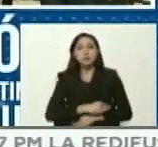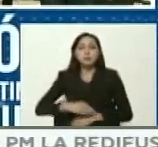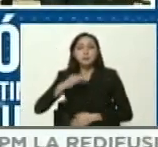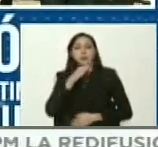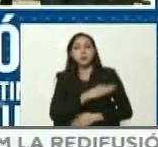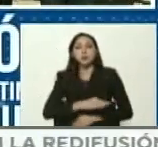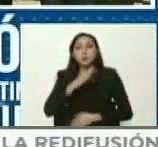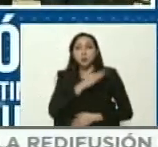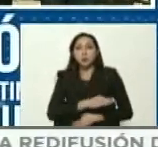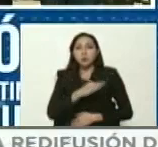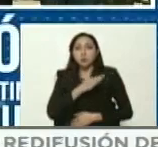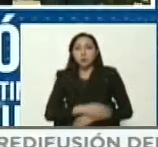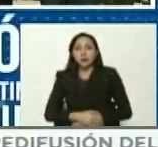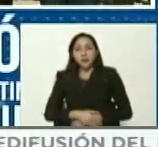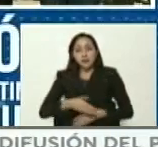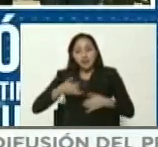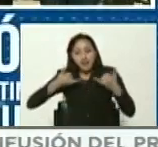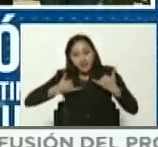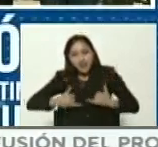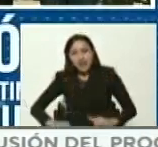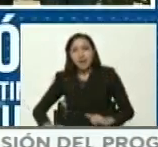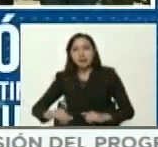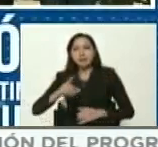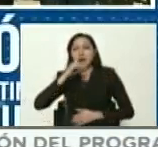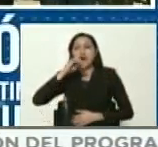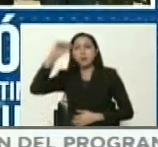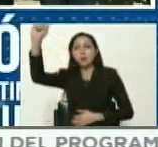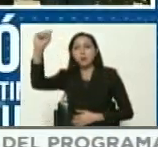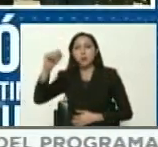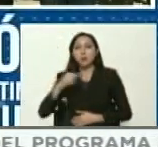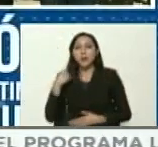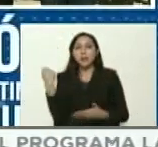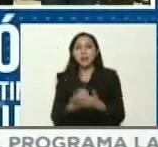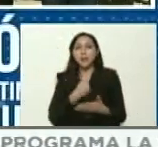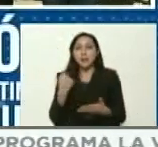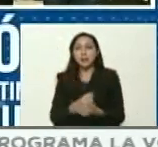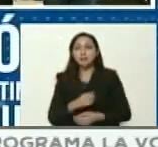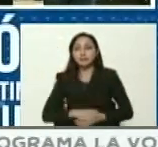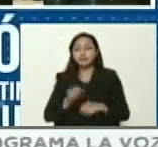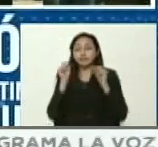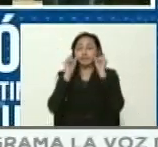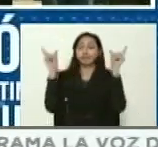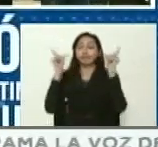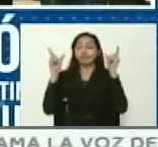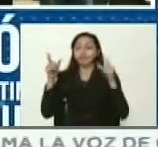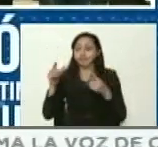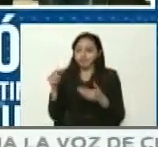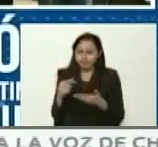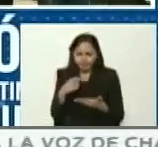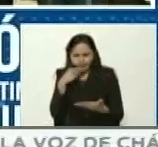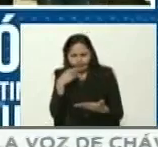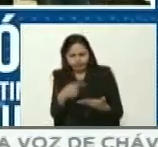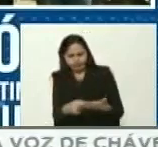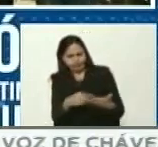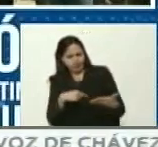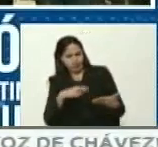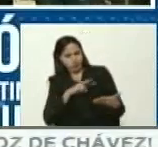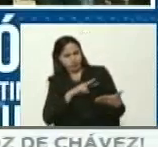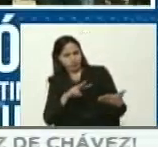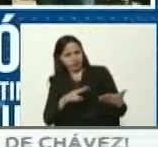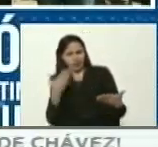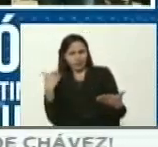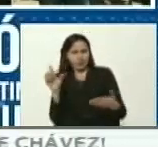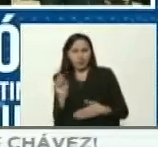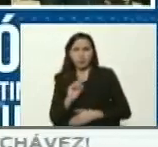socialistas, Hijas Guerreras de Maduro. Me sorprende este nombre, no lo había leído.